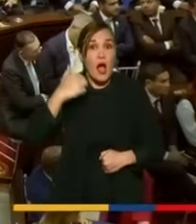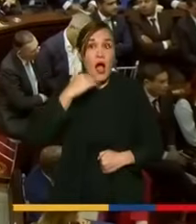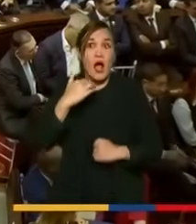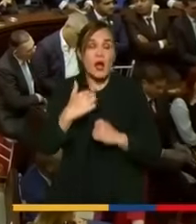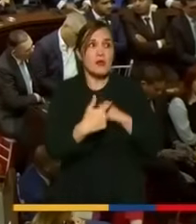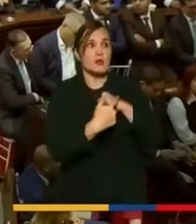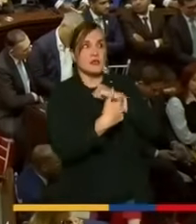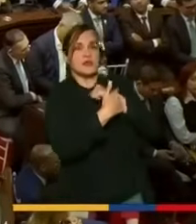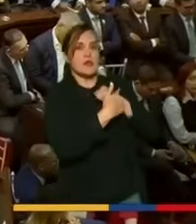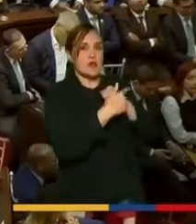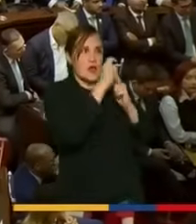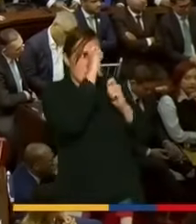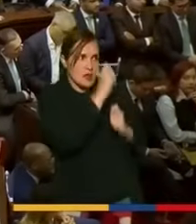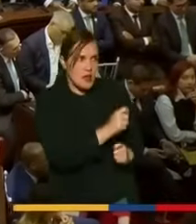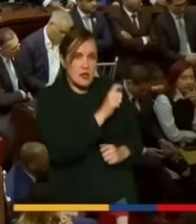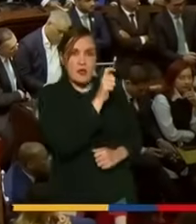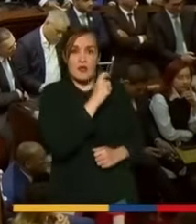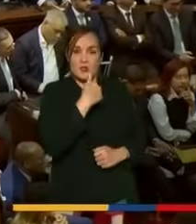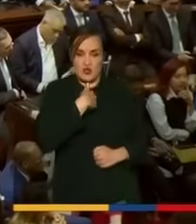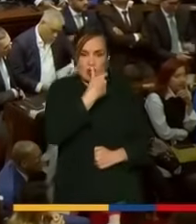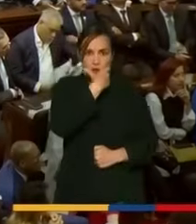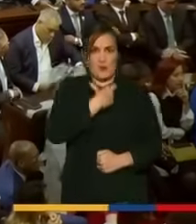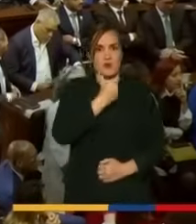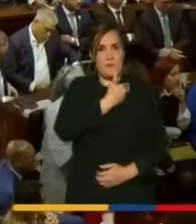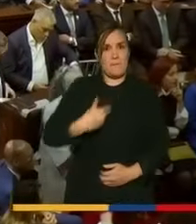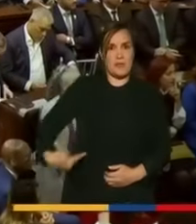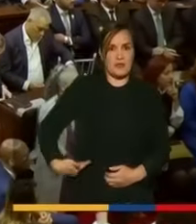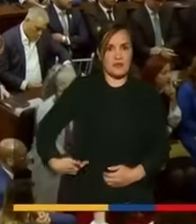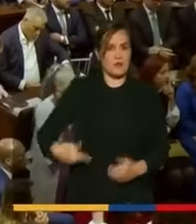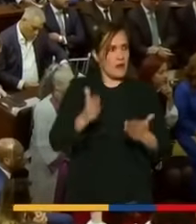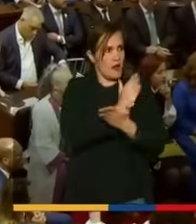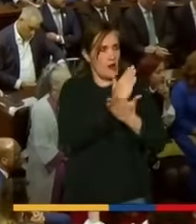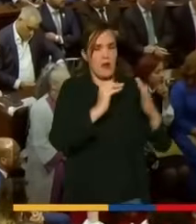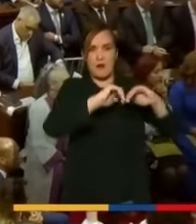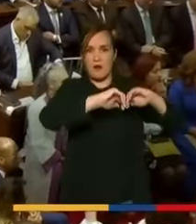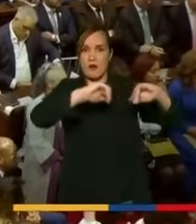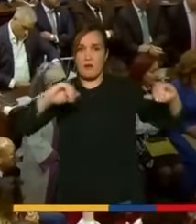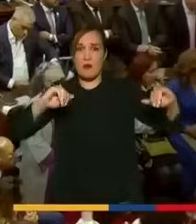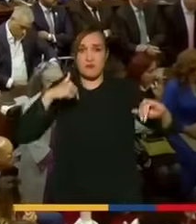del presidencialismo, y así lo he cumplido,